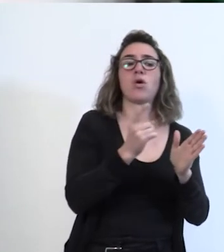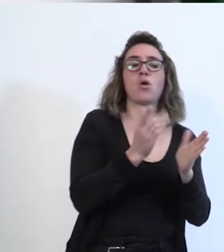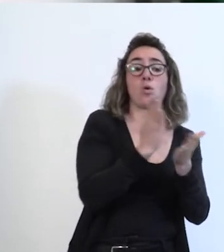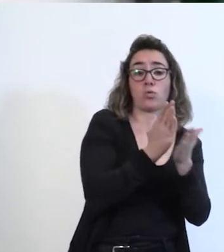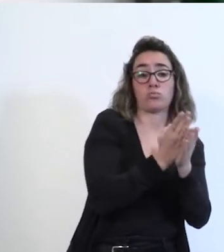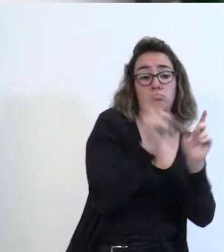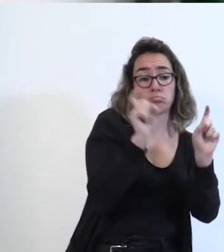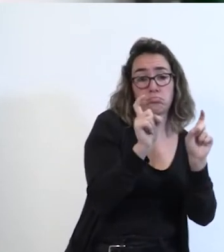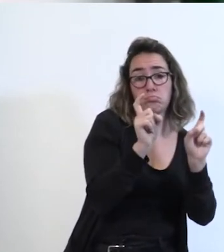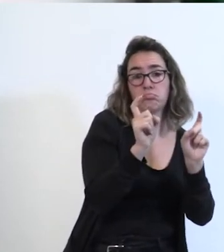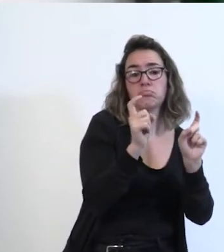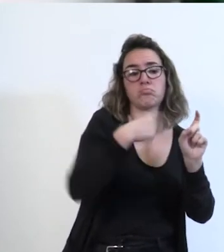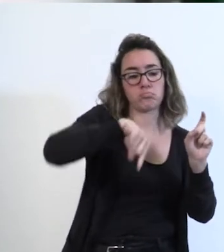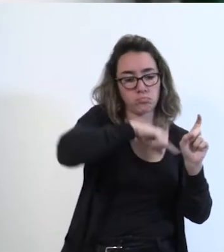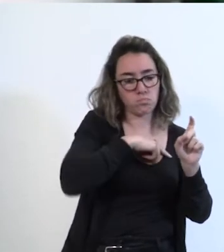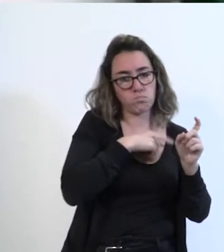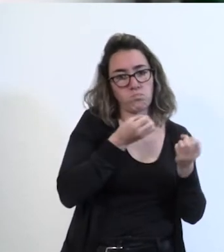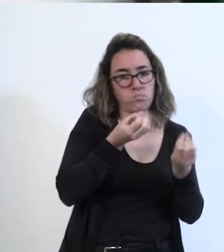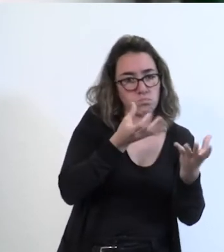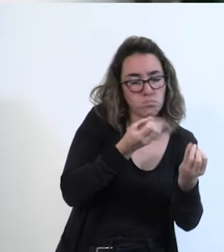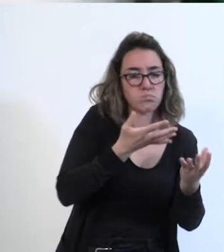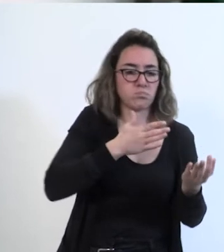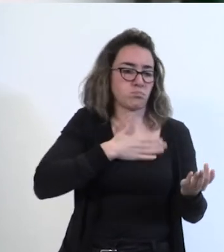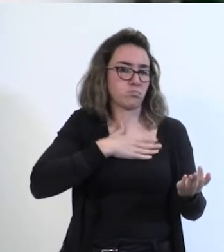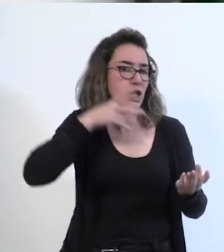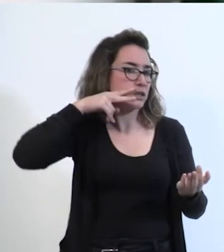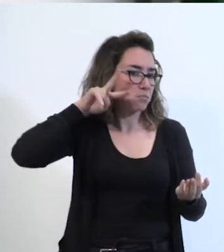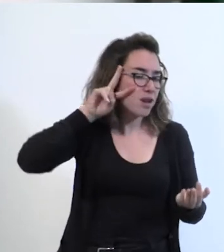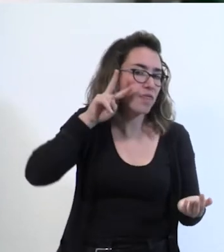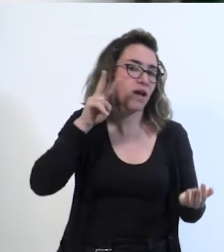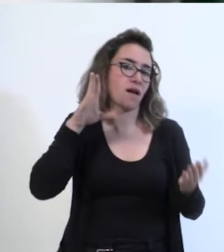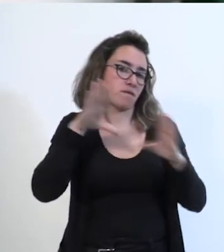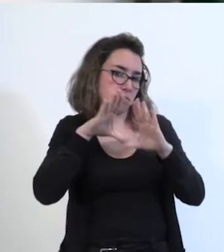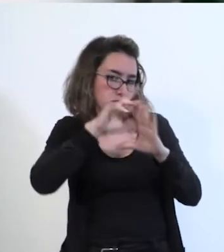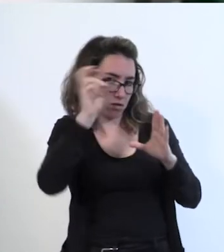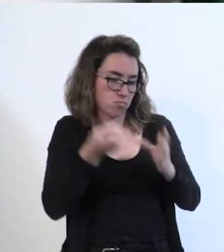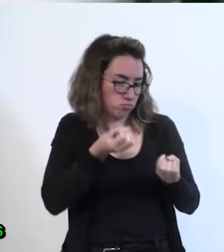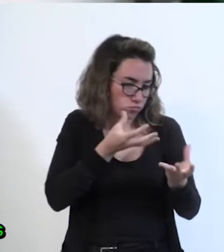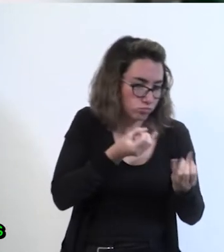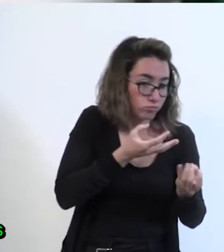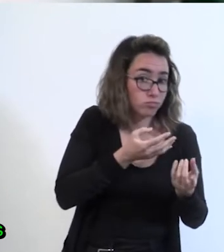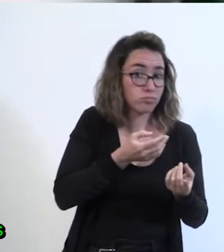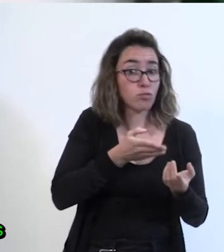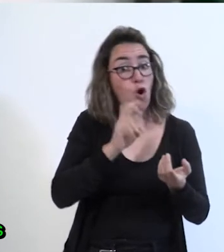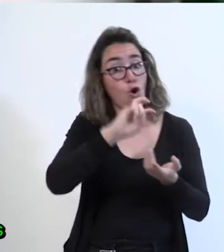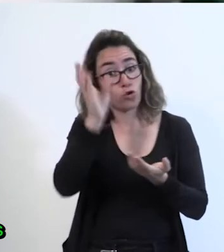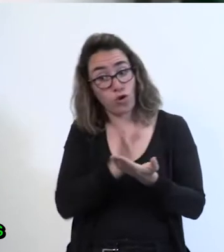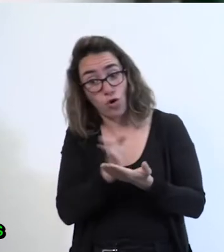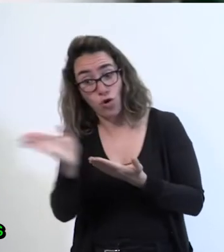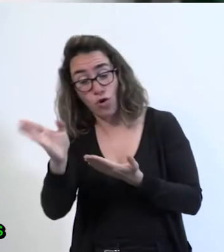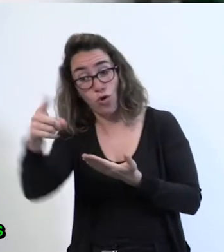en las que nosotras les compartimos a ustedes experiencias y teoría feminista, y ¿por qué no